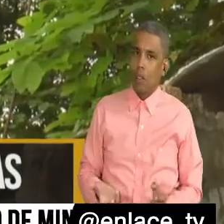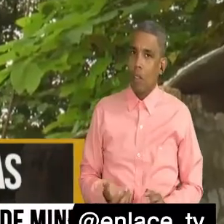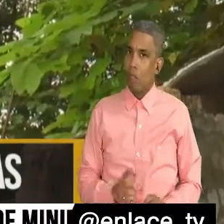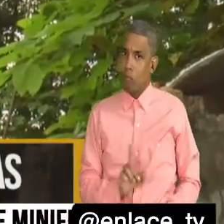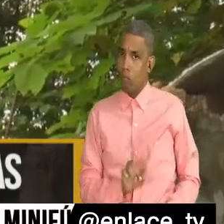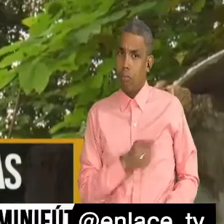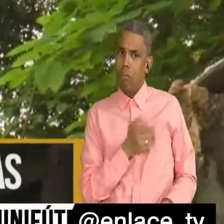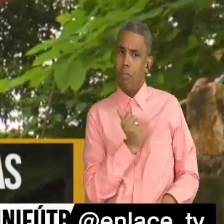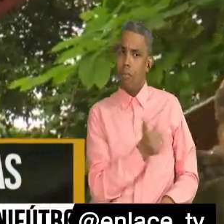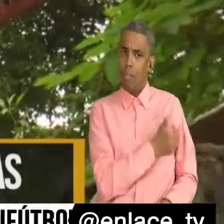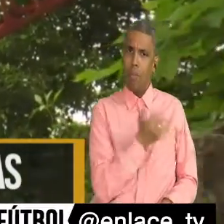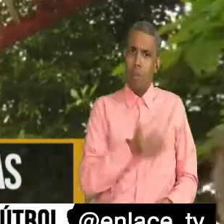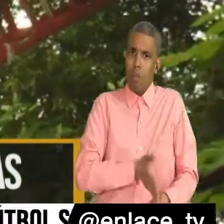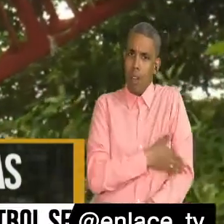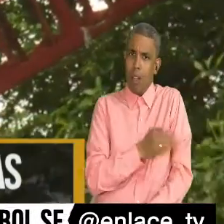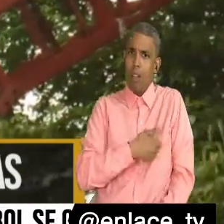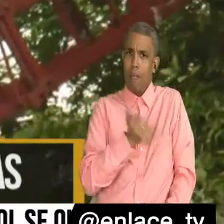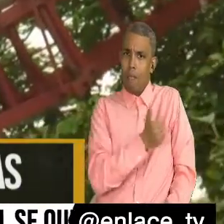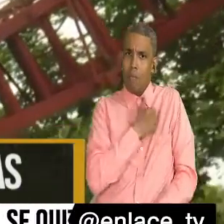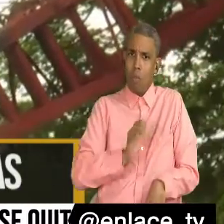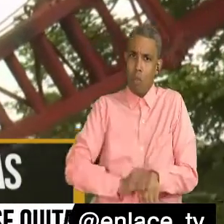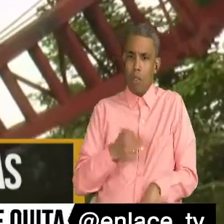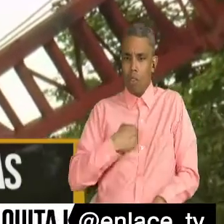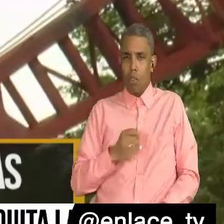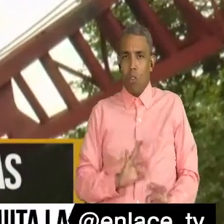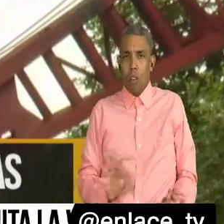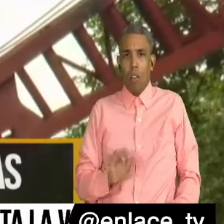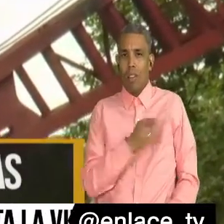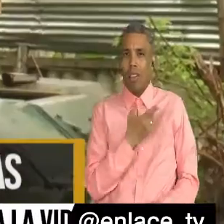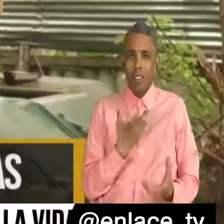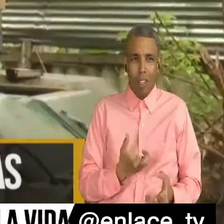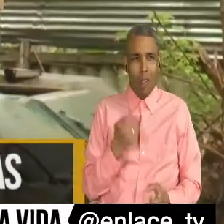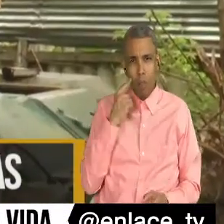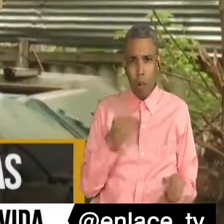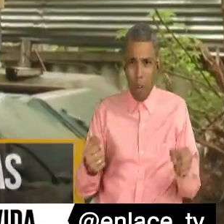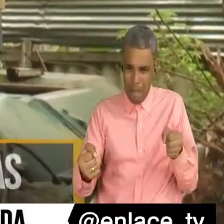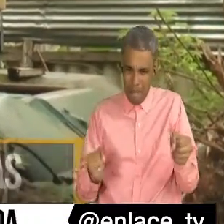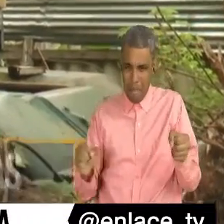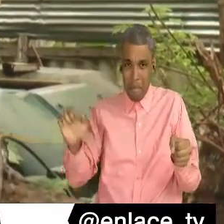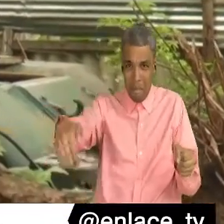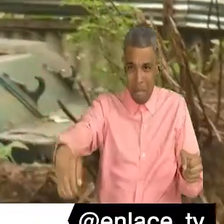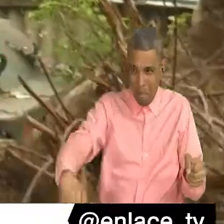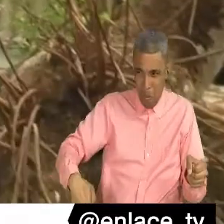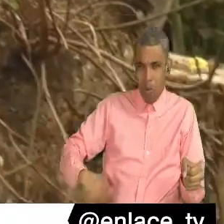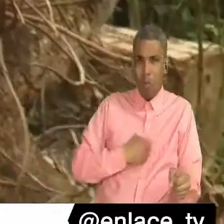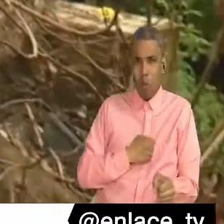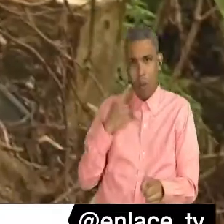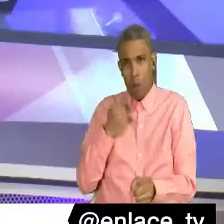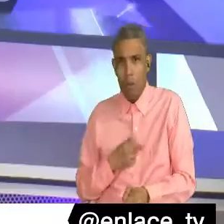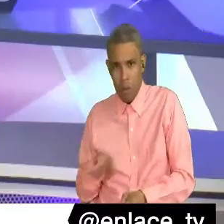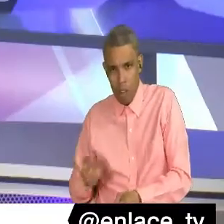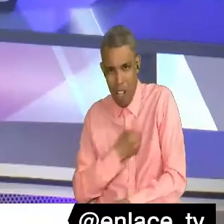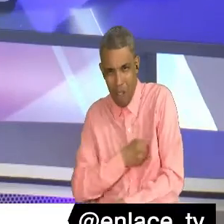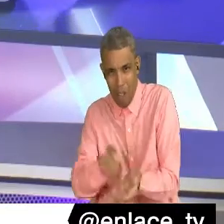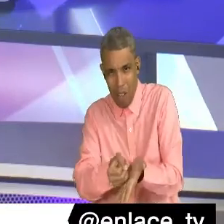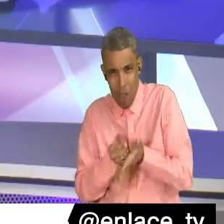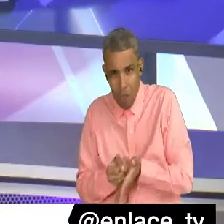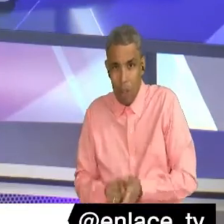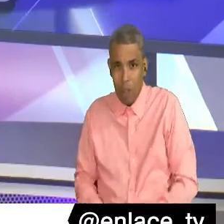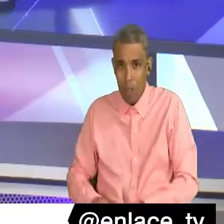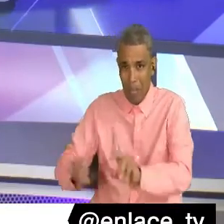sea protegida su propiedad privada, pero igualmente a que se le permita mover esta pesada máquina para evitar una tragedia. Y